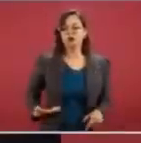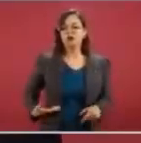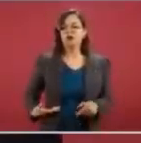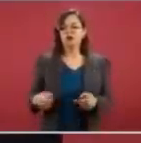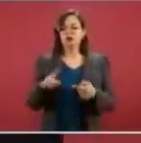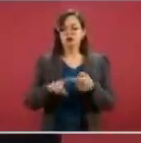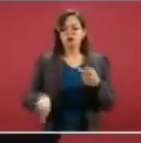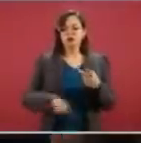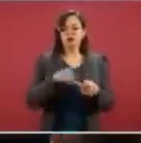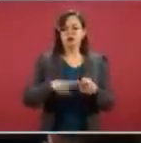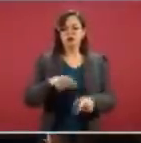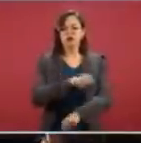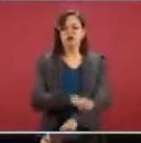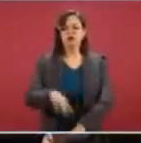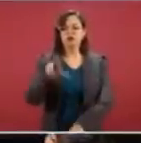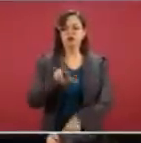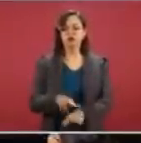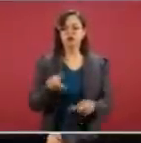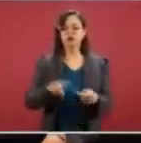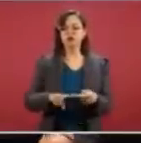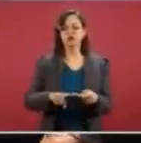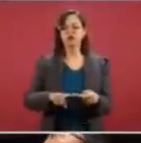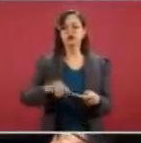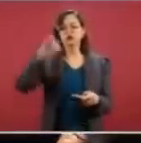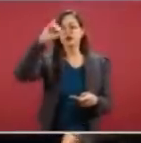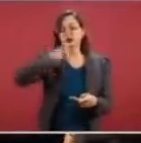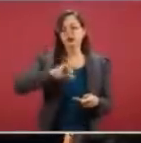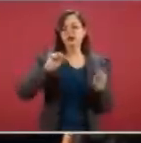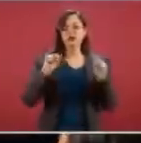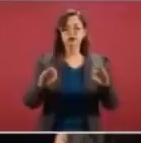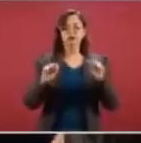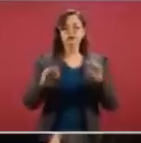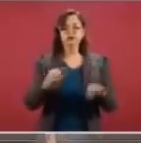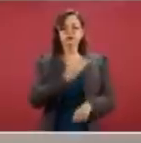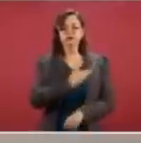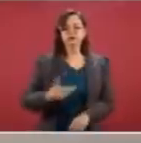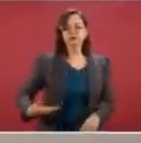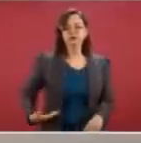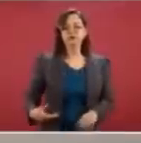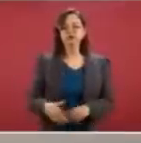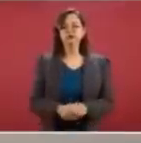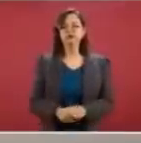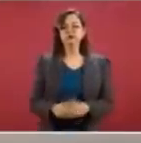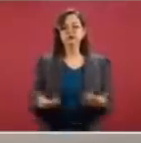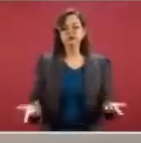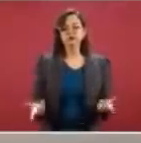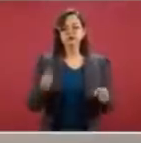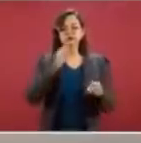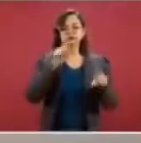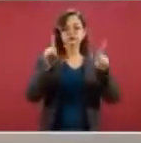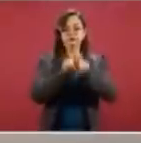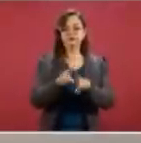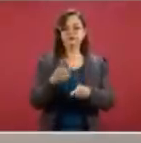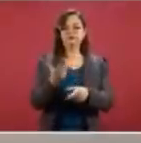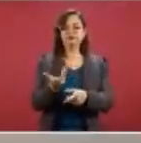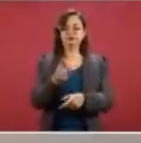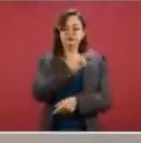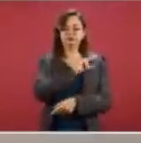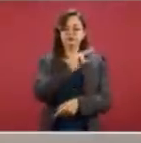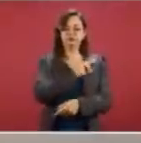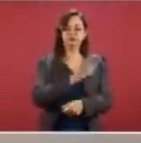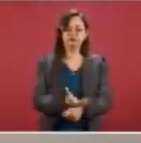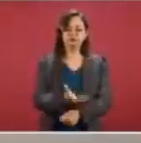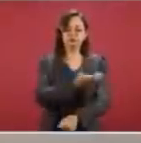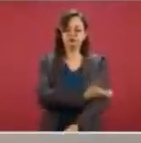como coordinador el jefe de la oficina de la presidencia. Estamos como acompañantes del sector privado